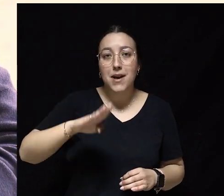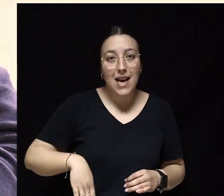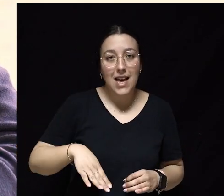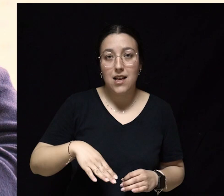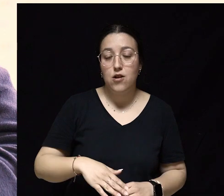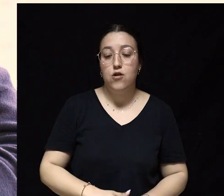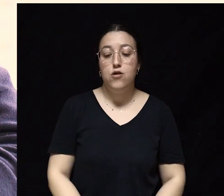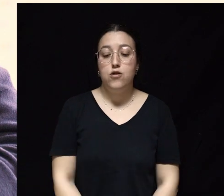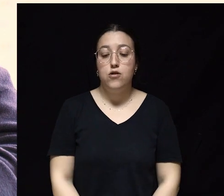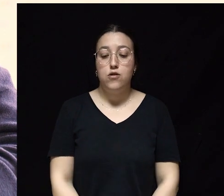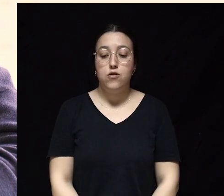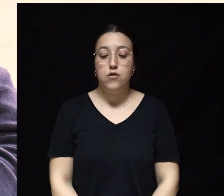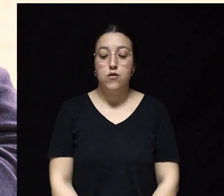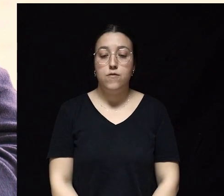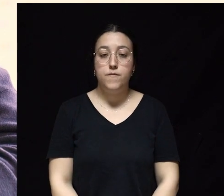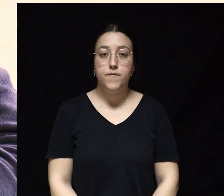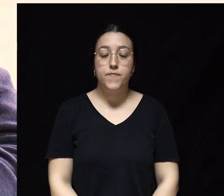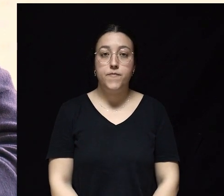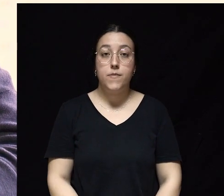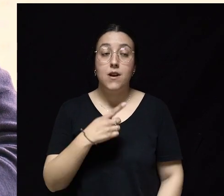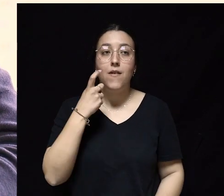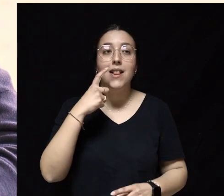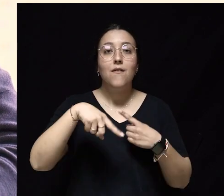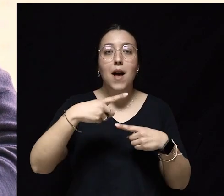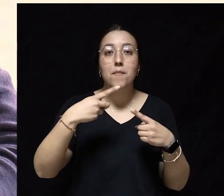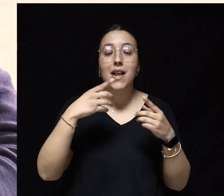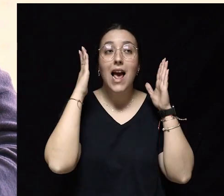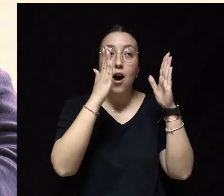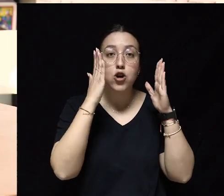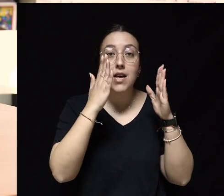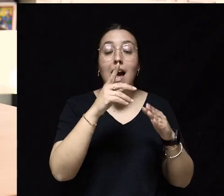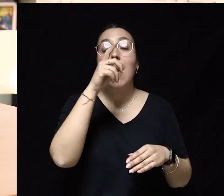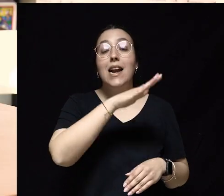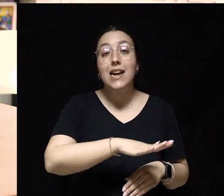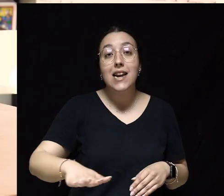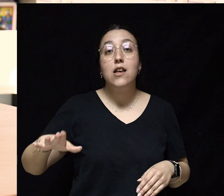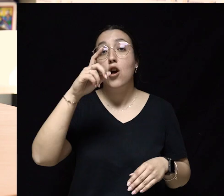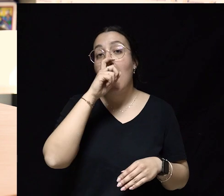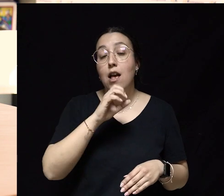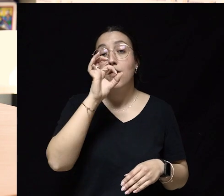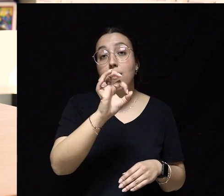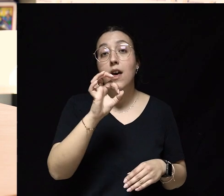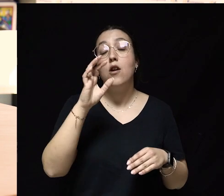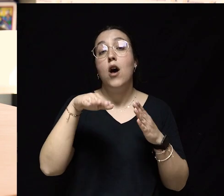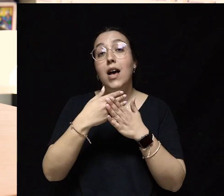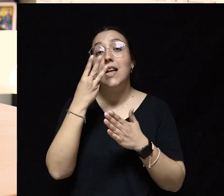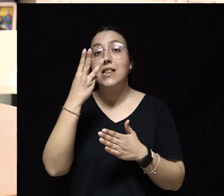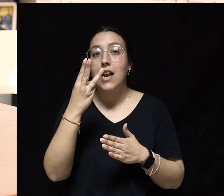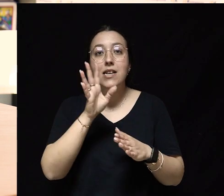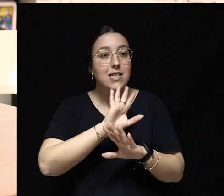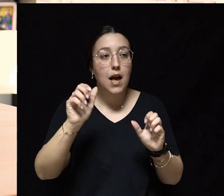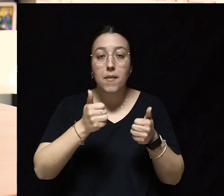realizando desde las familias y desde la comunidad alrededor de las familias para que los